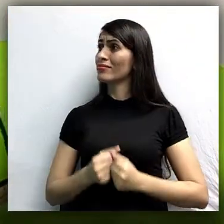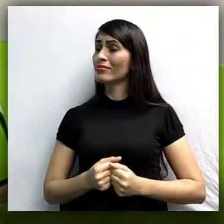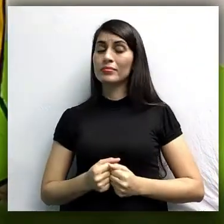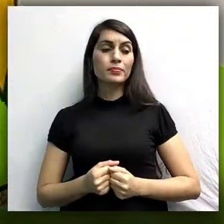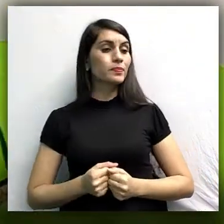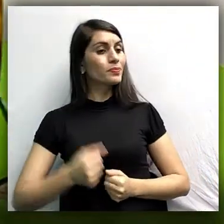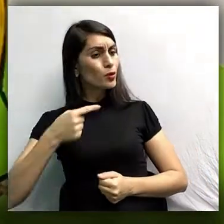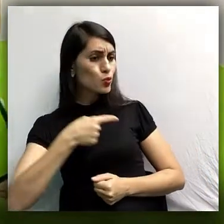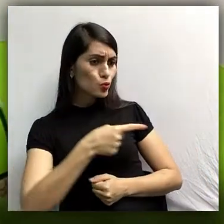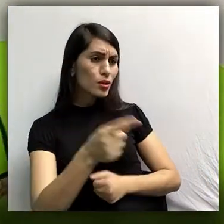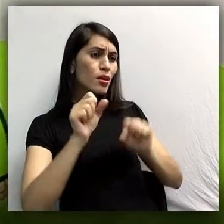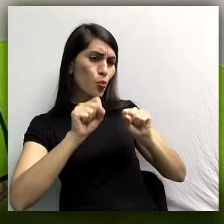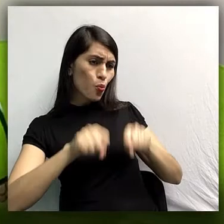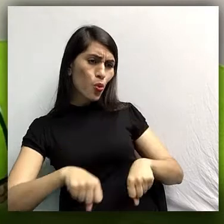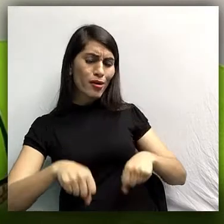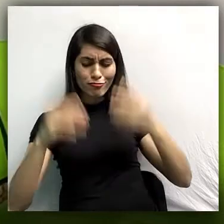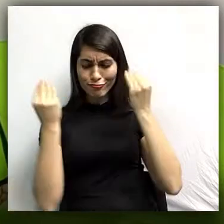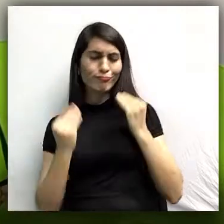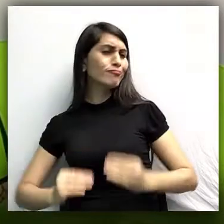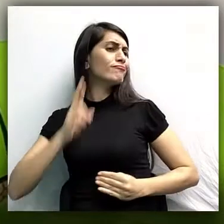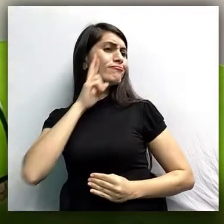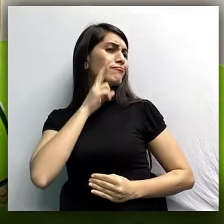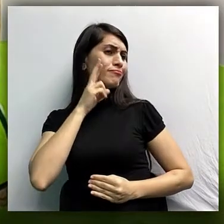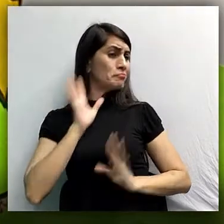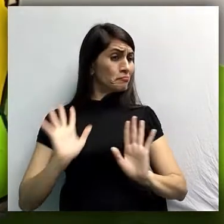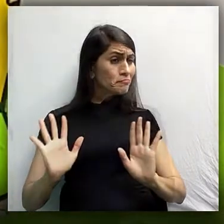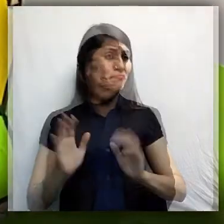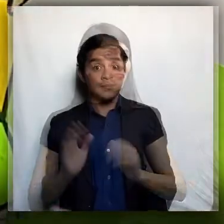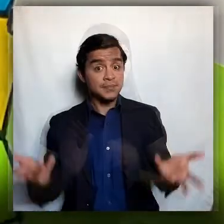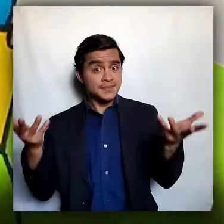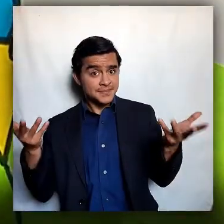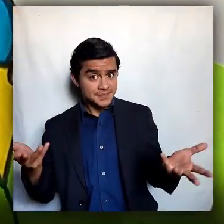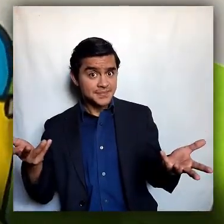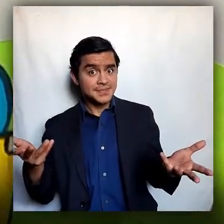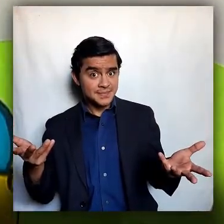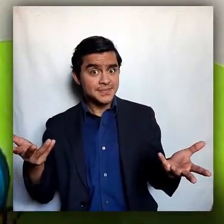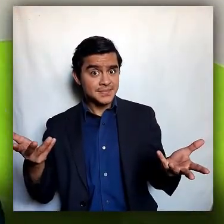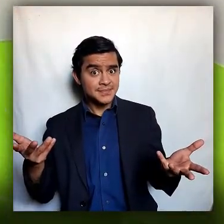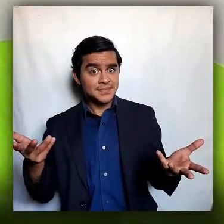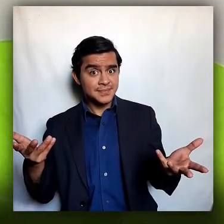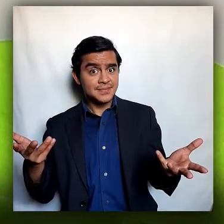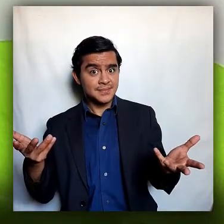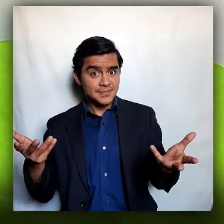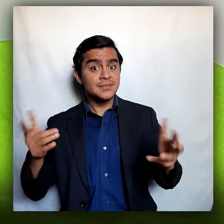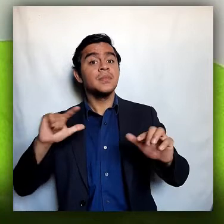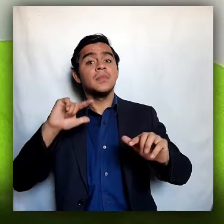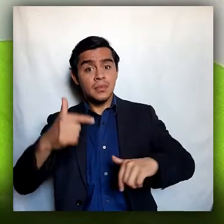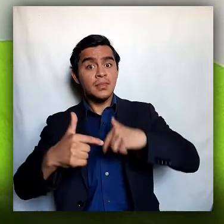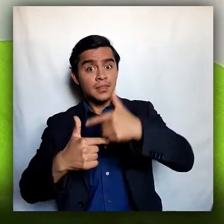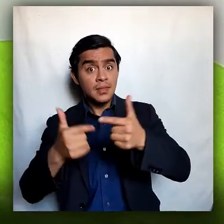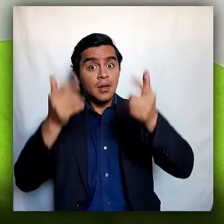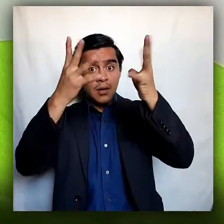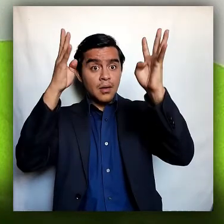Pues ustedes pueden vestir de rosa. Así, una tras otra, las princesas